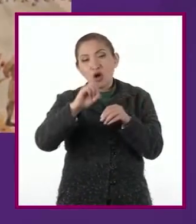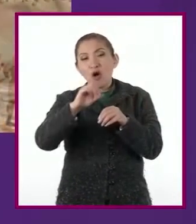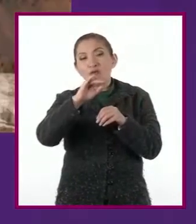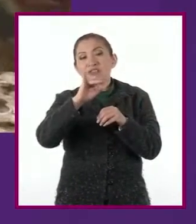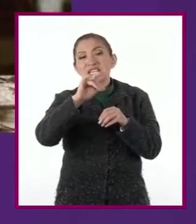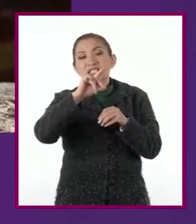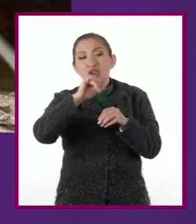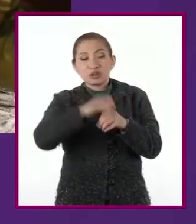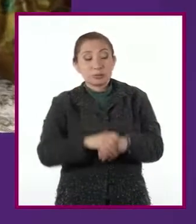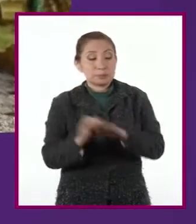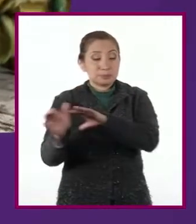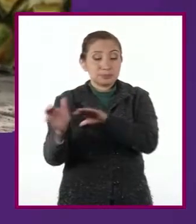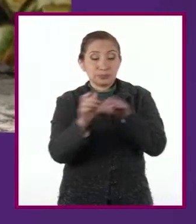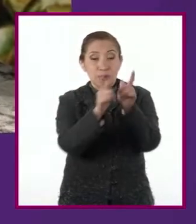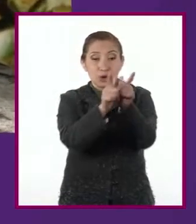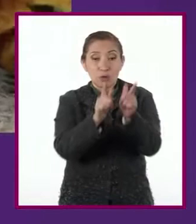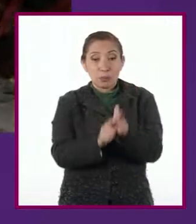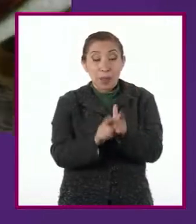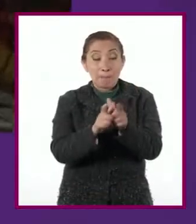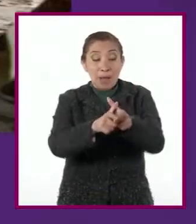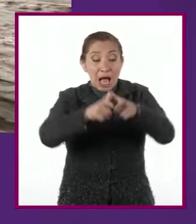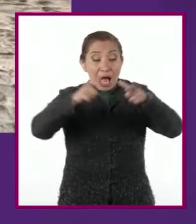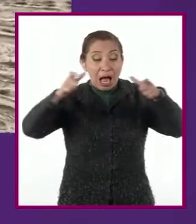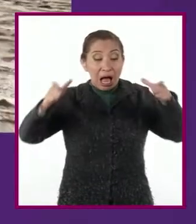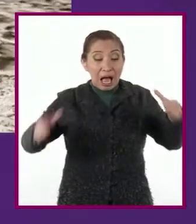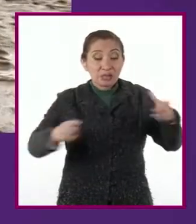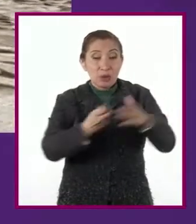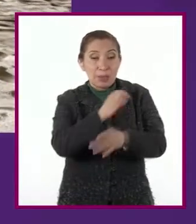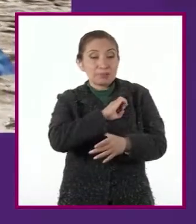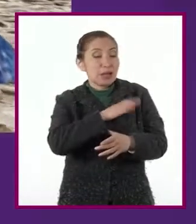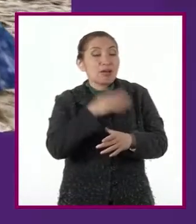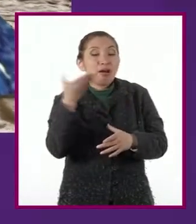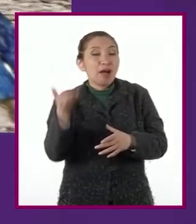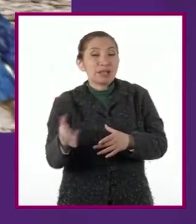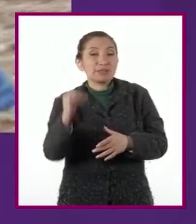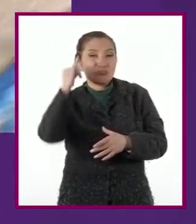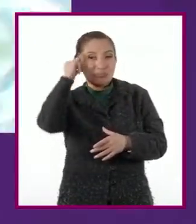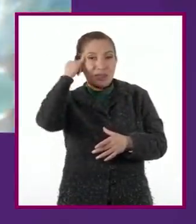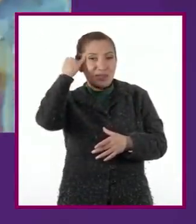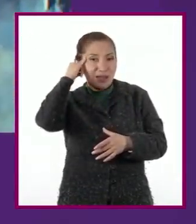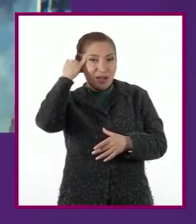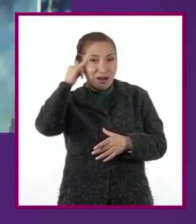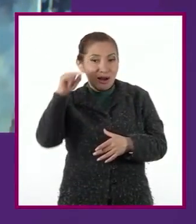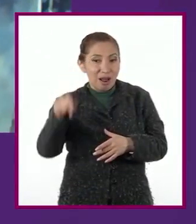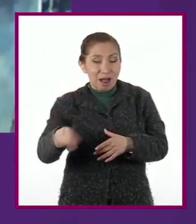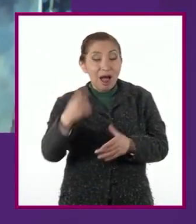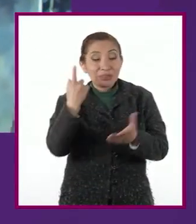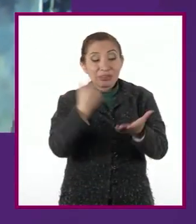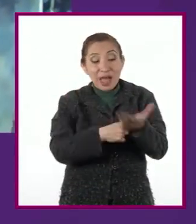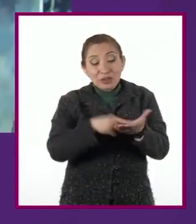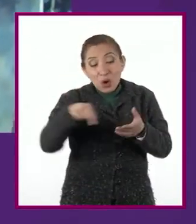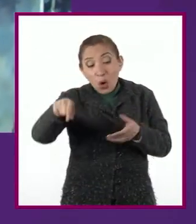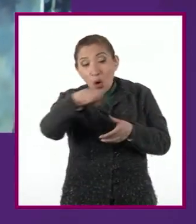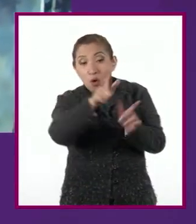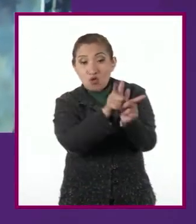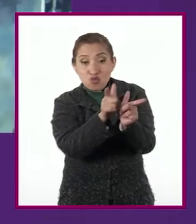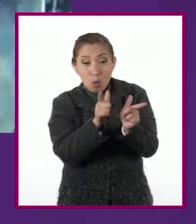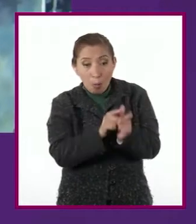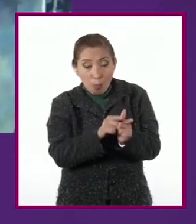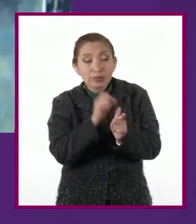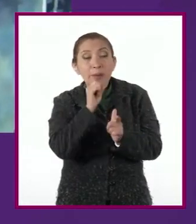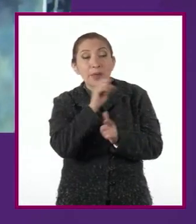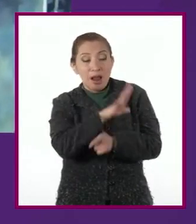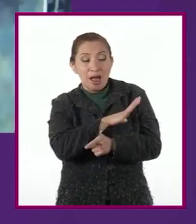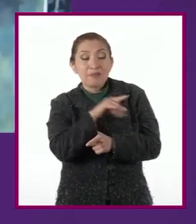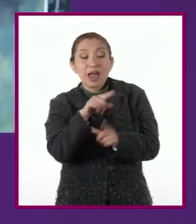oficios. La población mayoritaria en la Nueva España fue la indígena. Al interior de este grupo